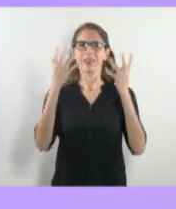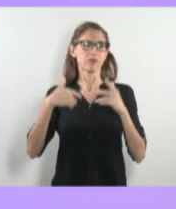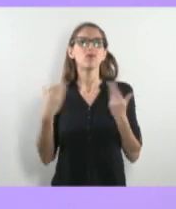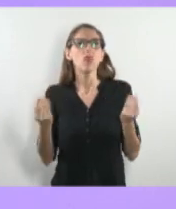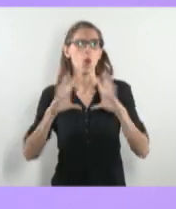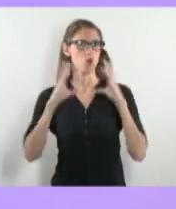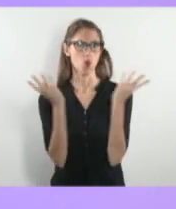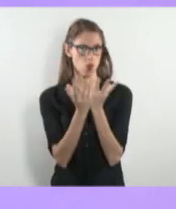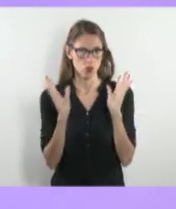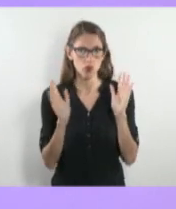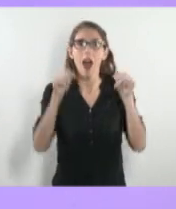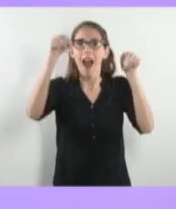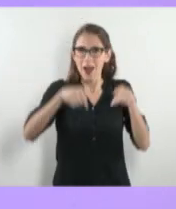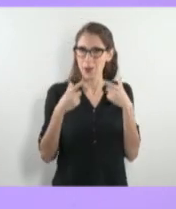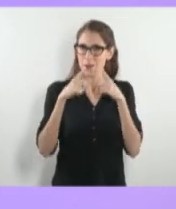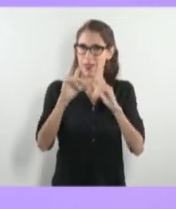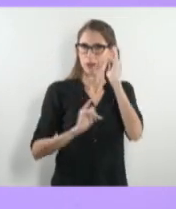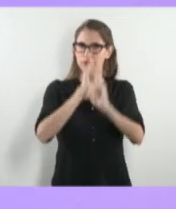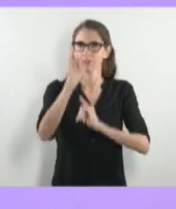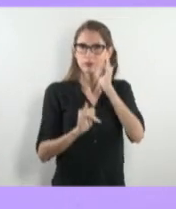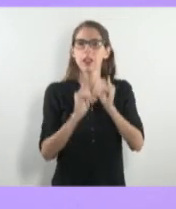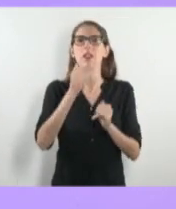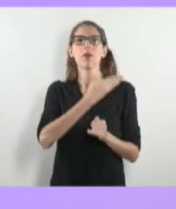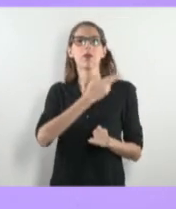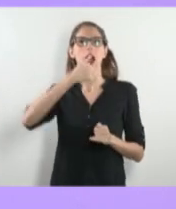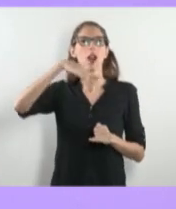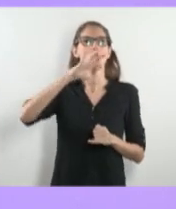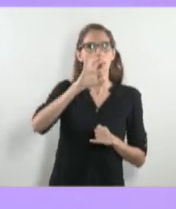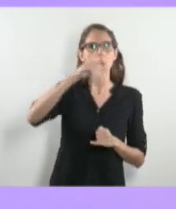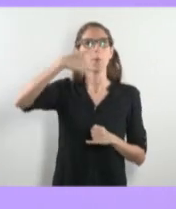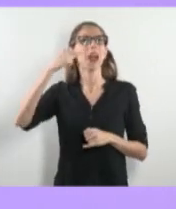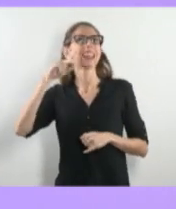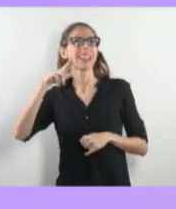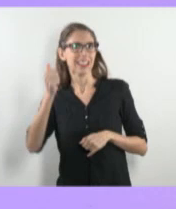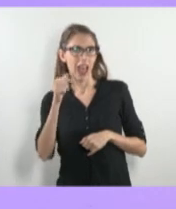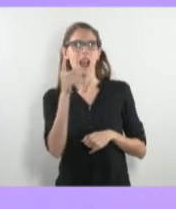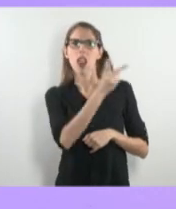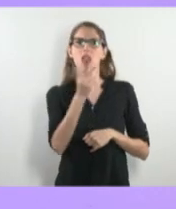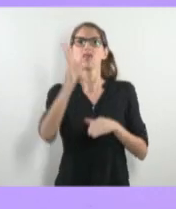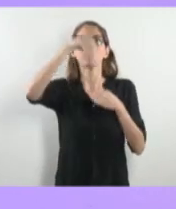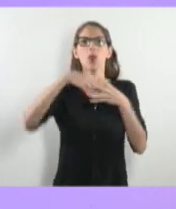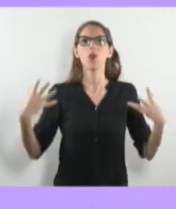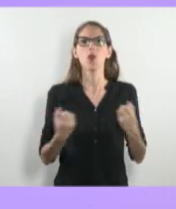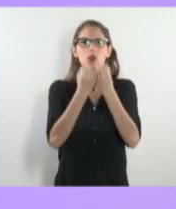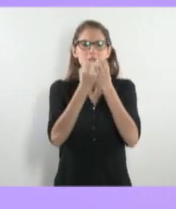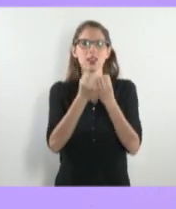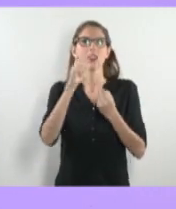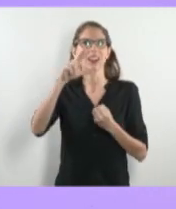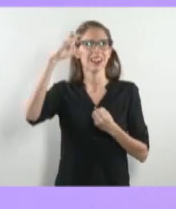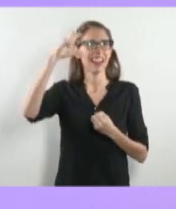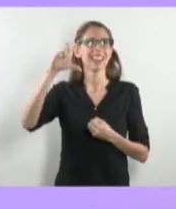este video vamos a ver la experiencia de Franco y Marina en Residuca, una organización que tiene una propuesta